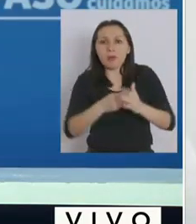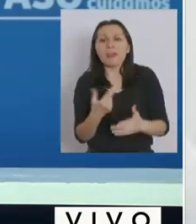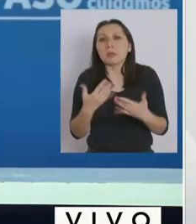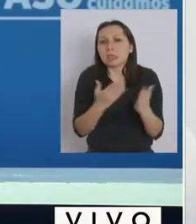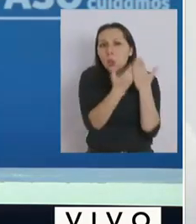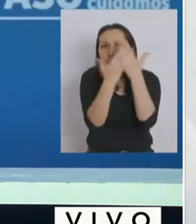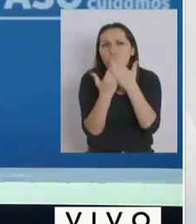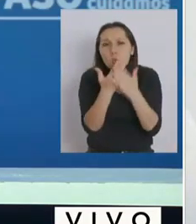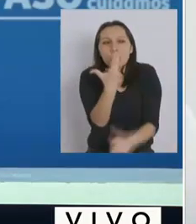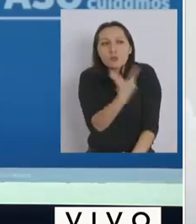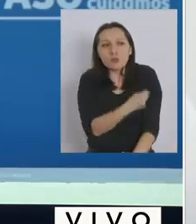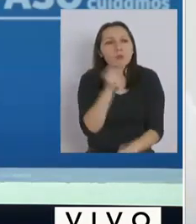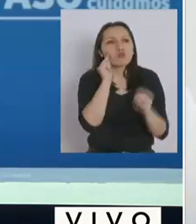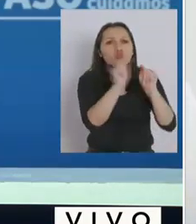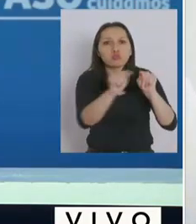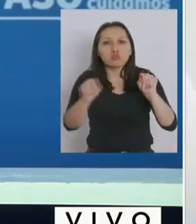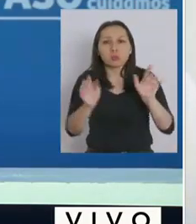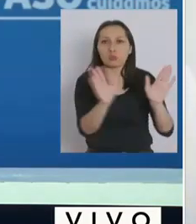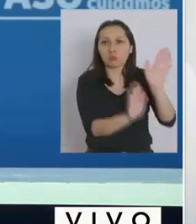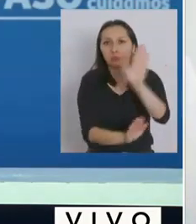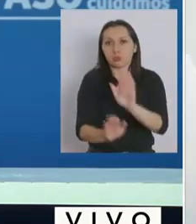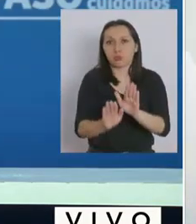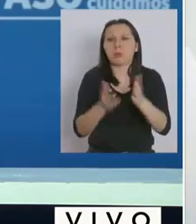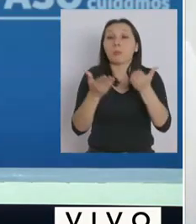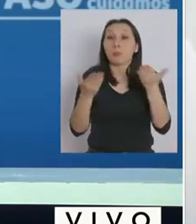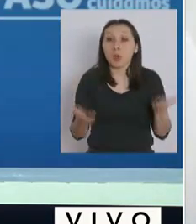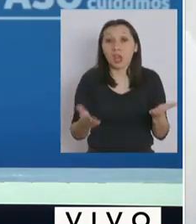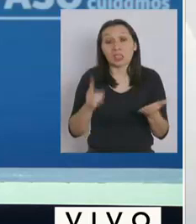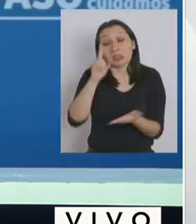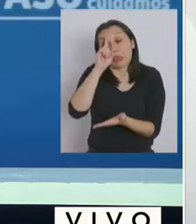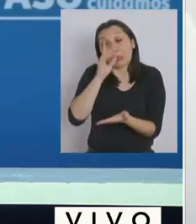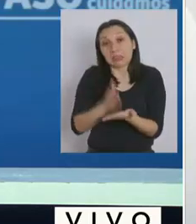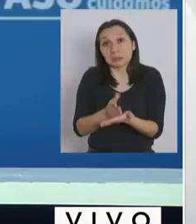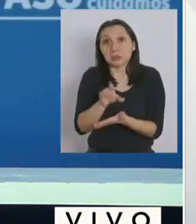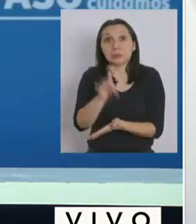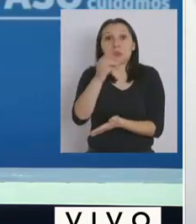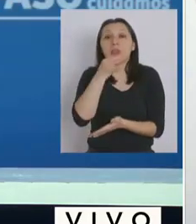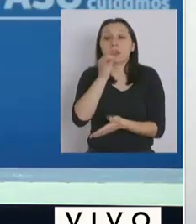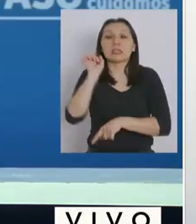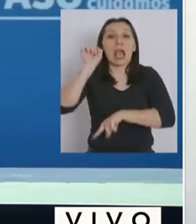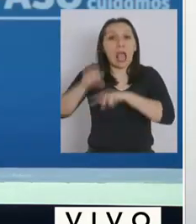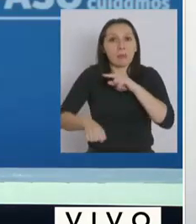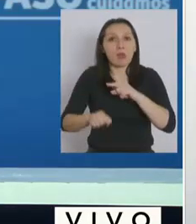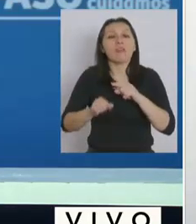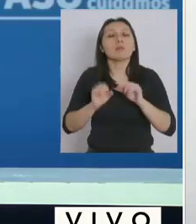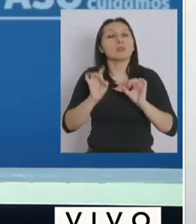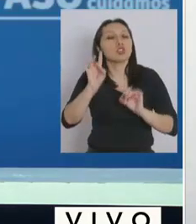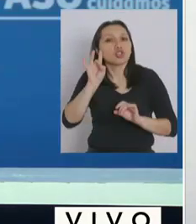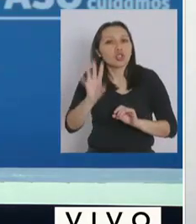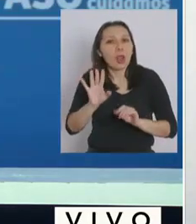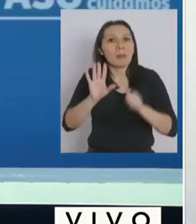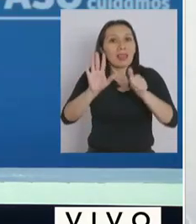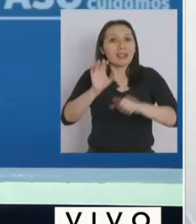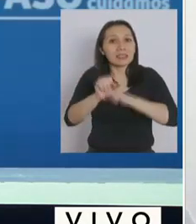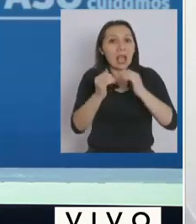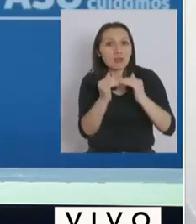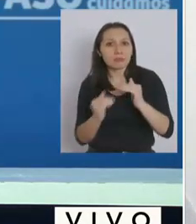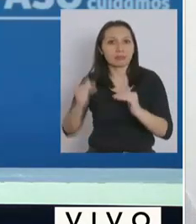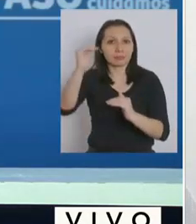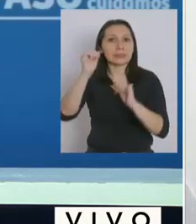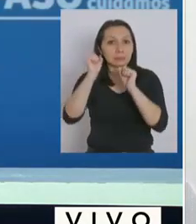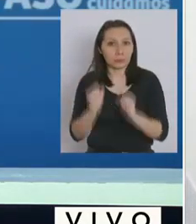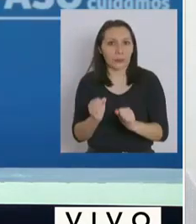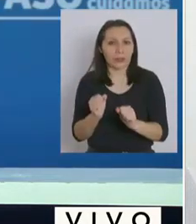realizado el estudio y protege a ese grupo. Y es por eso que la decisión es aprobarla en ese grupo de mayor riesgo.